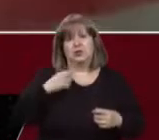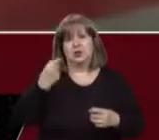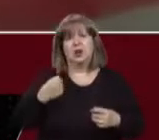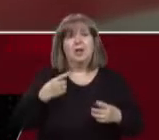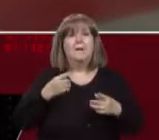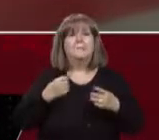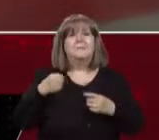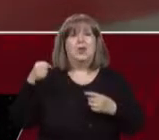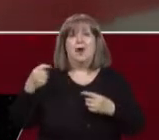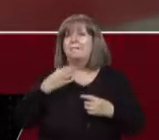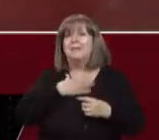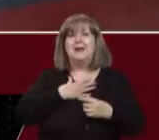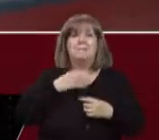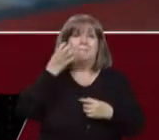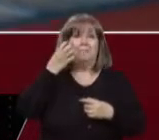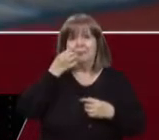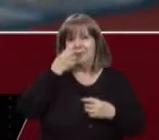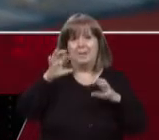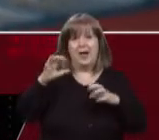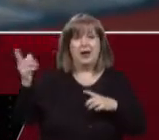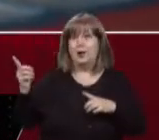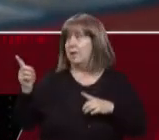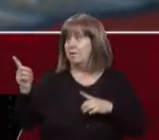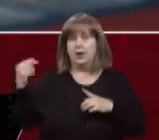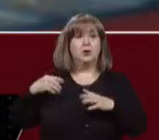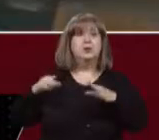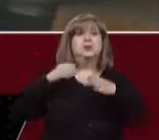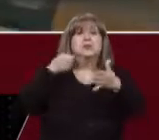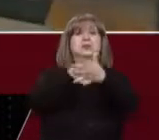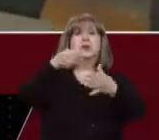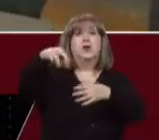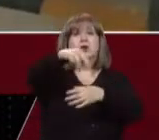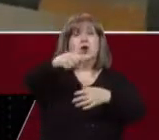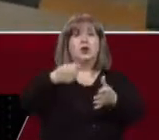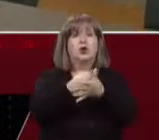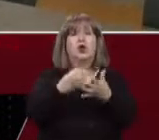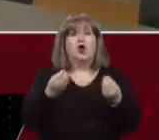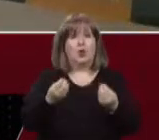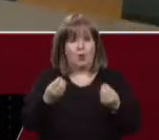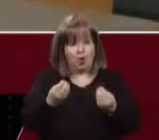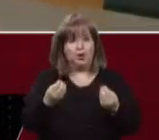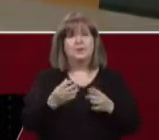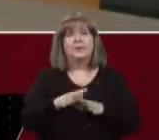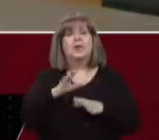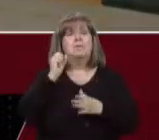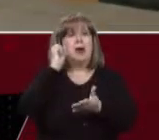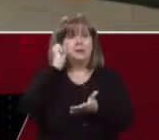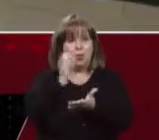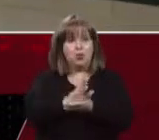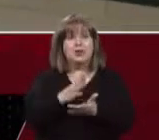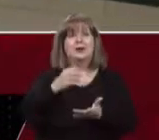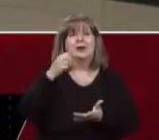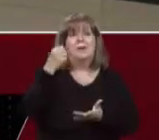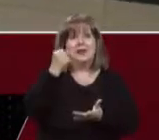perro, ¿a quién le importa? Claro, pero en realidad o pueden ocasionar un perjuicio a una tercera persona. ¿30.000 pesos puede ser la multa, de ese más o menos? Sí, es el valor de